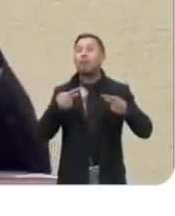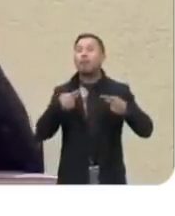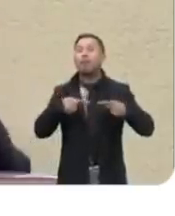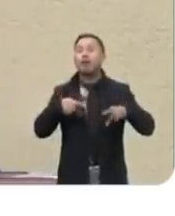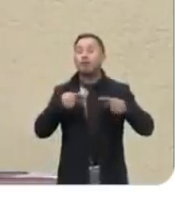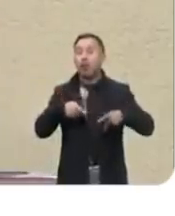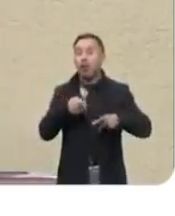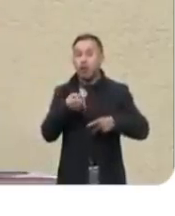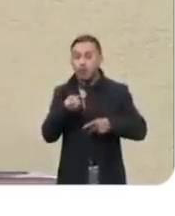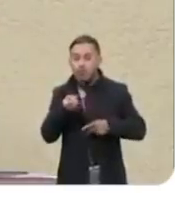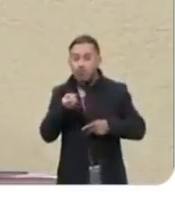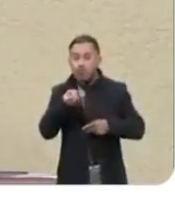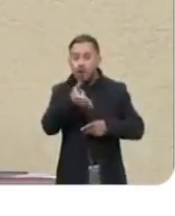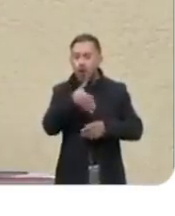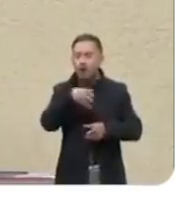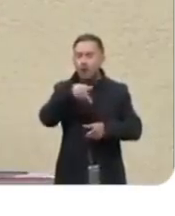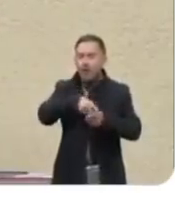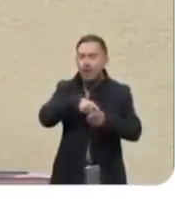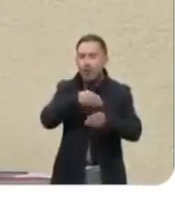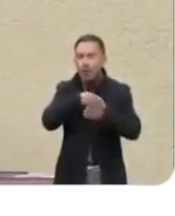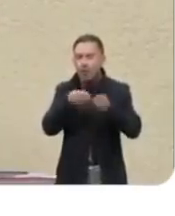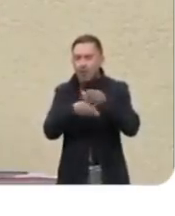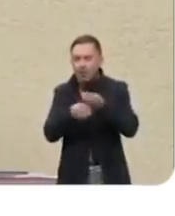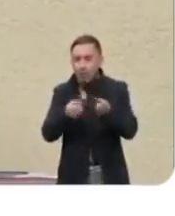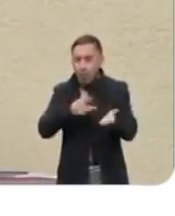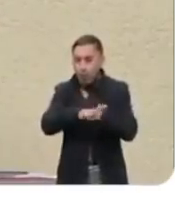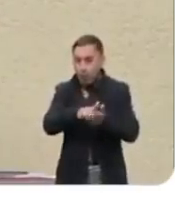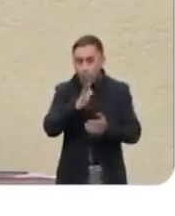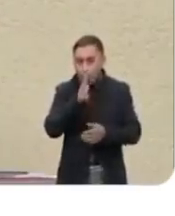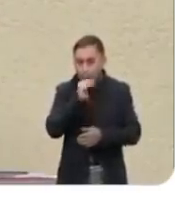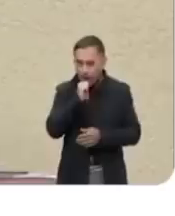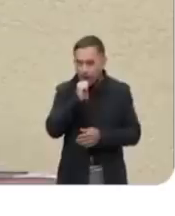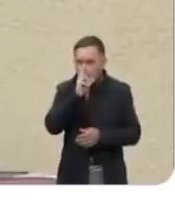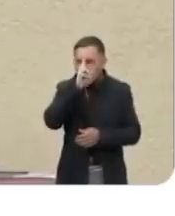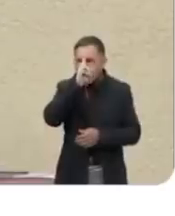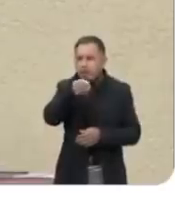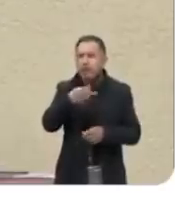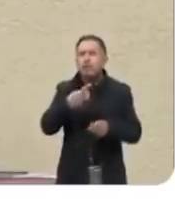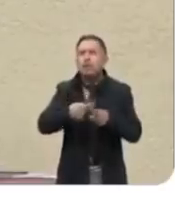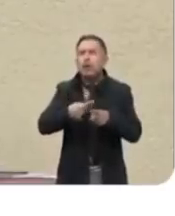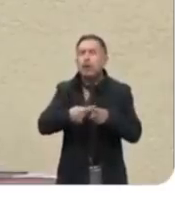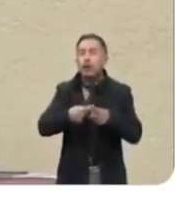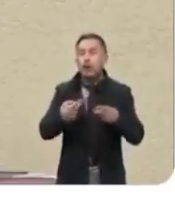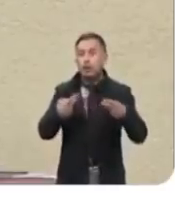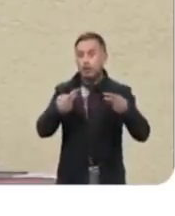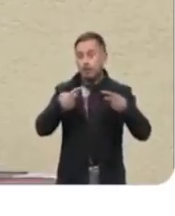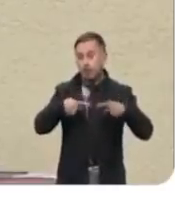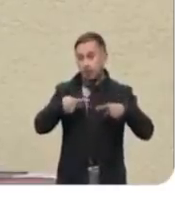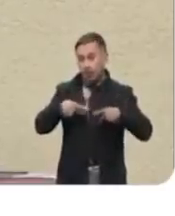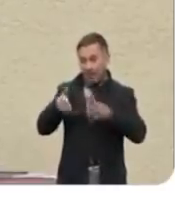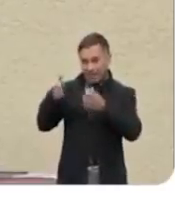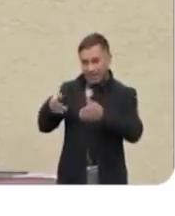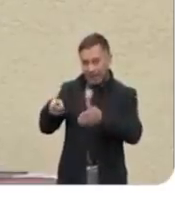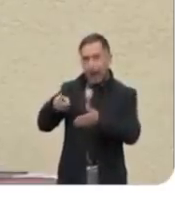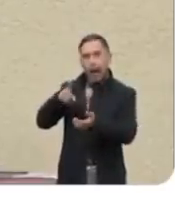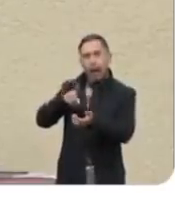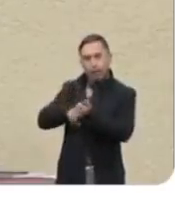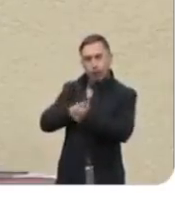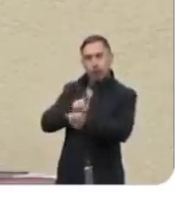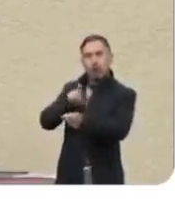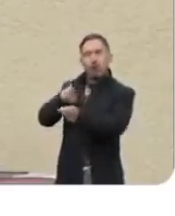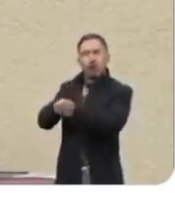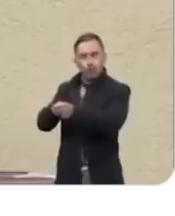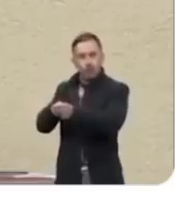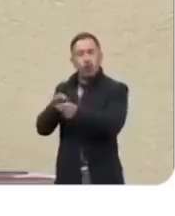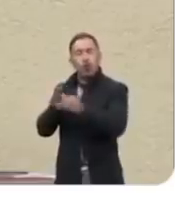no pueden hacer aportaciones en especie son las personas que tengan actividades mercantiles o profesionales y que